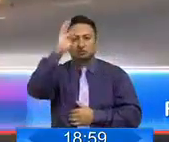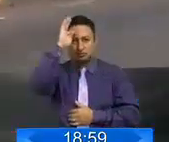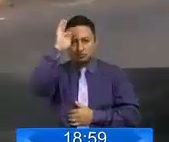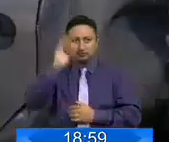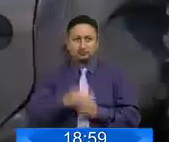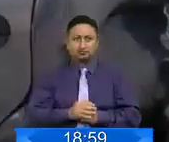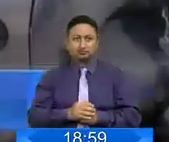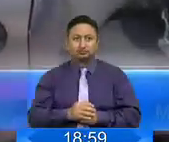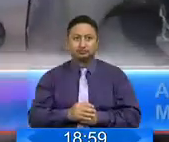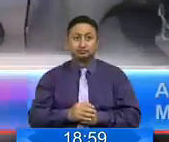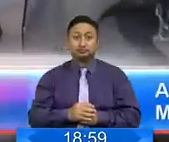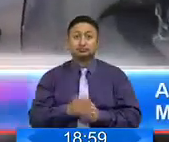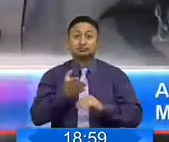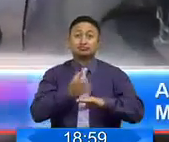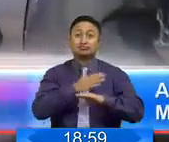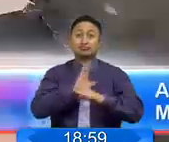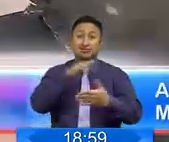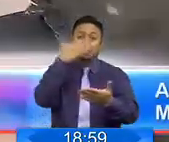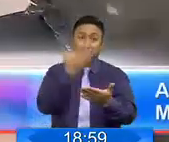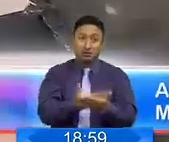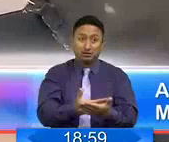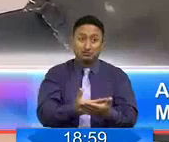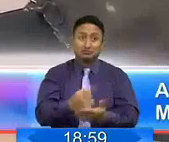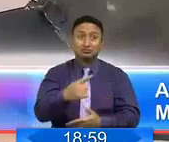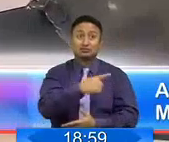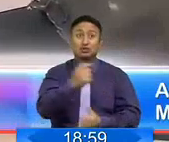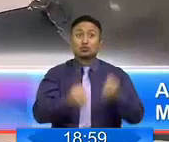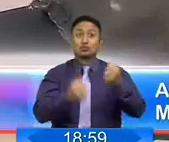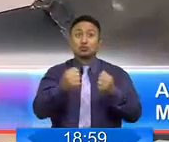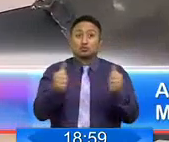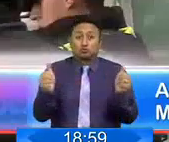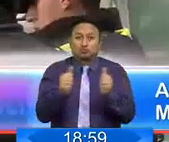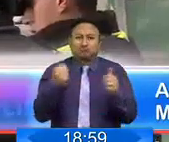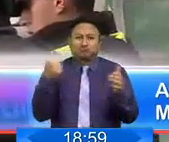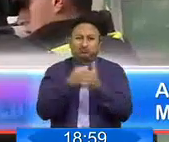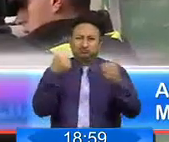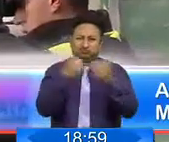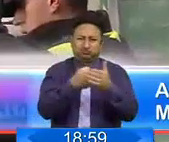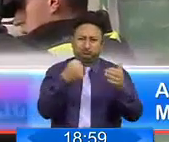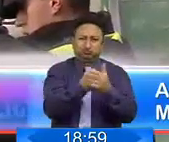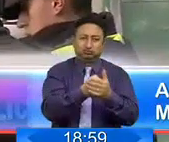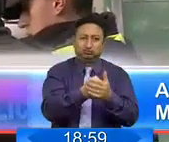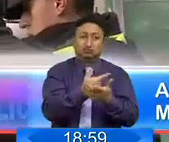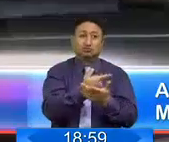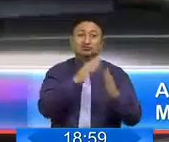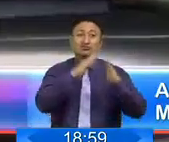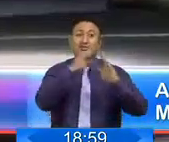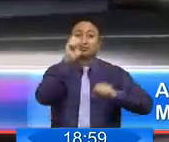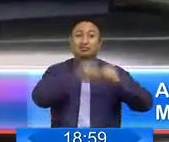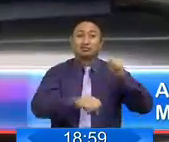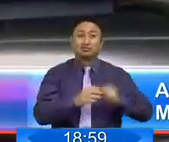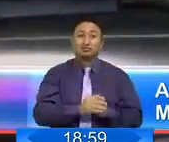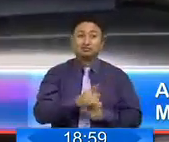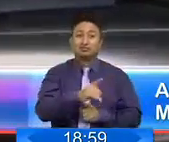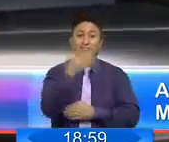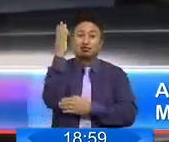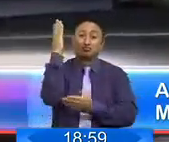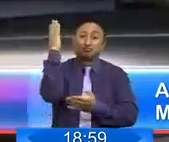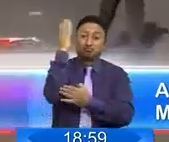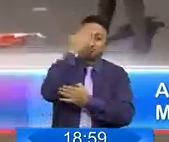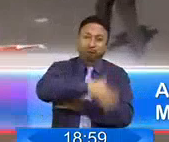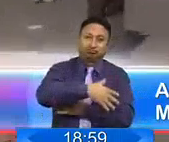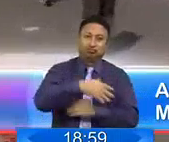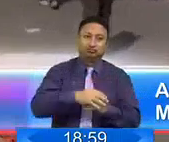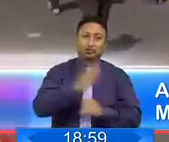de parar, su violento recorrido se fue encima de varios autos pequeños, afectó propiedad privada, dejó en el piso unos cuantos postes de luz